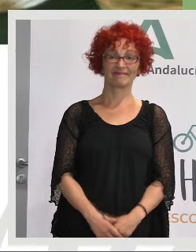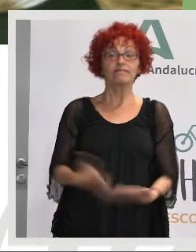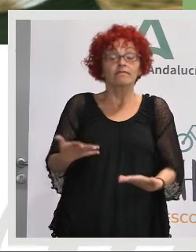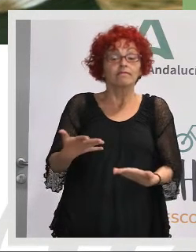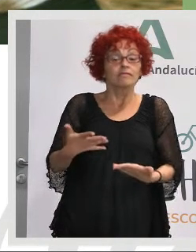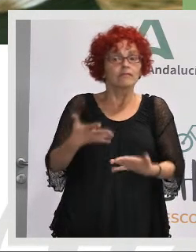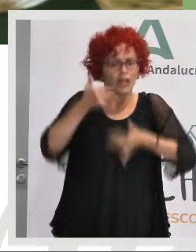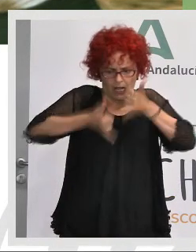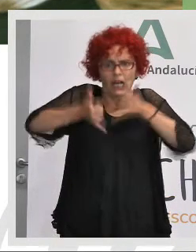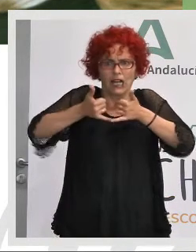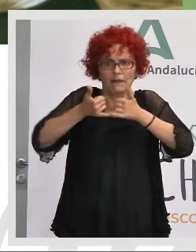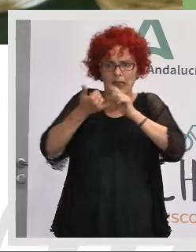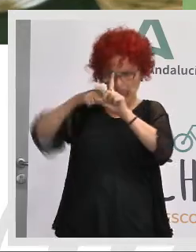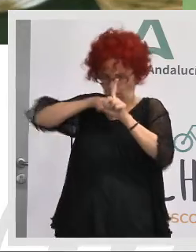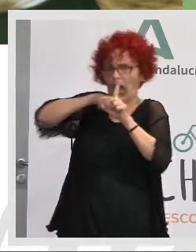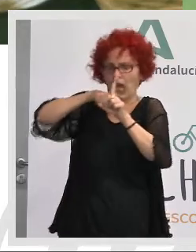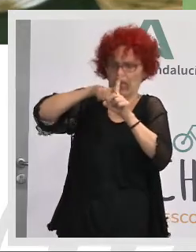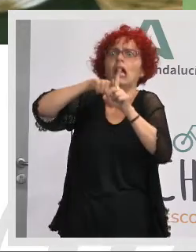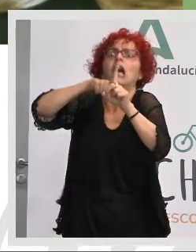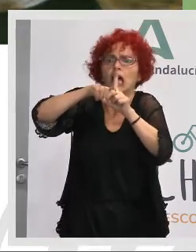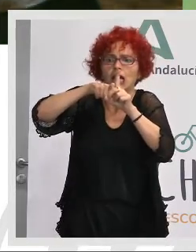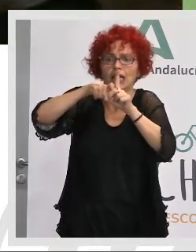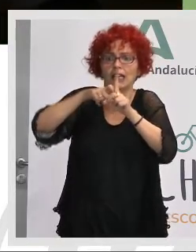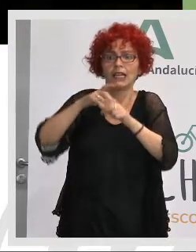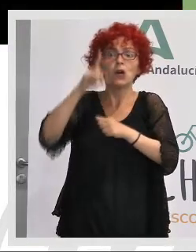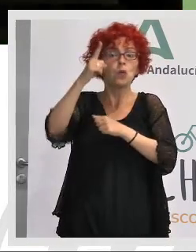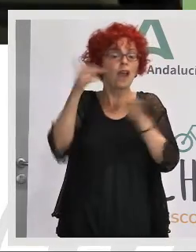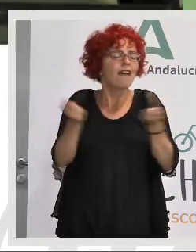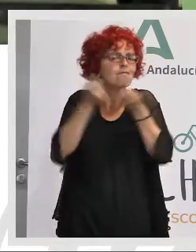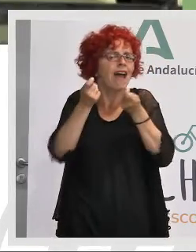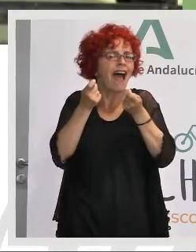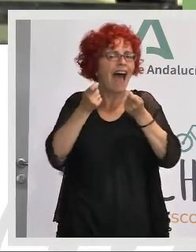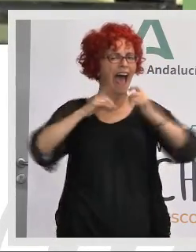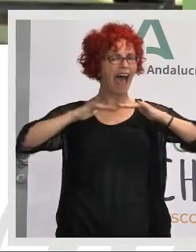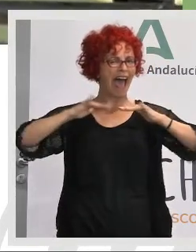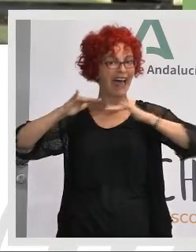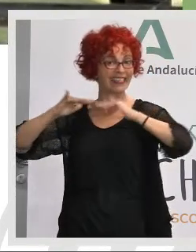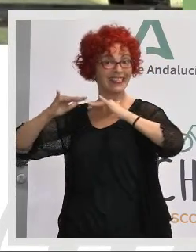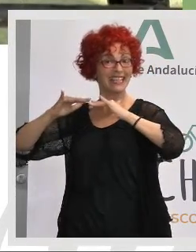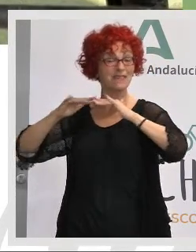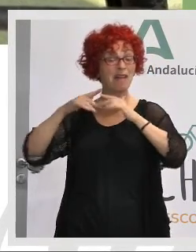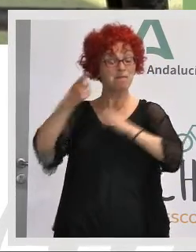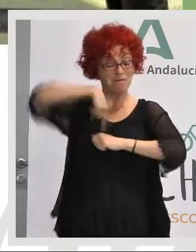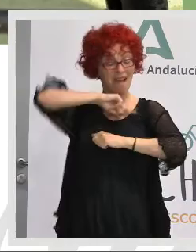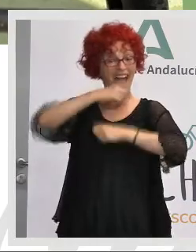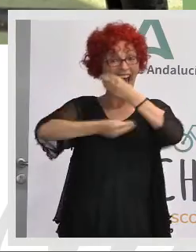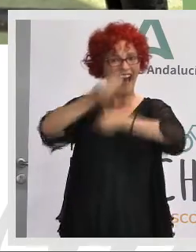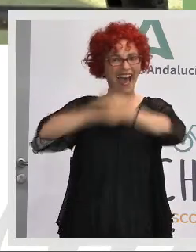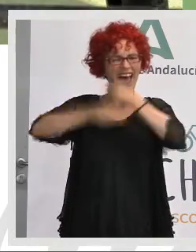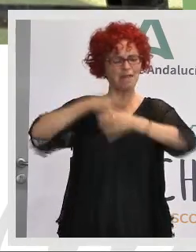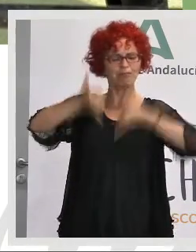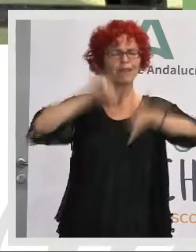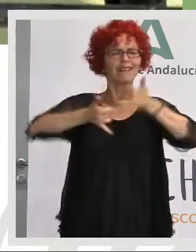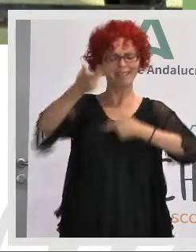Bici en los talones. Una campaña activa para demostrar los beneficios del transporte en